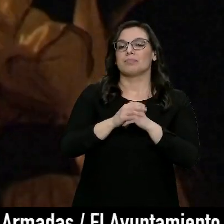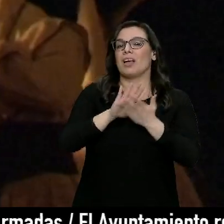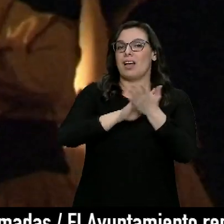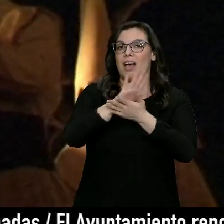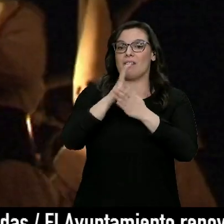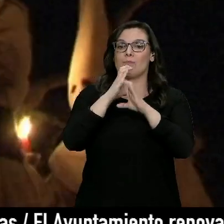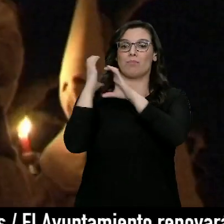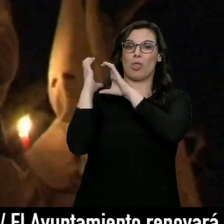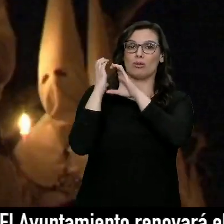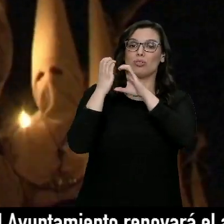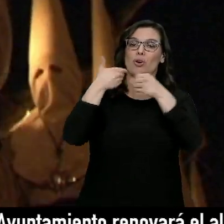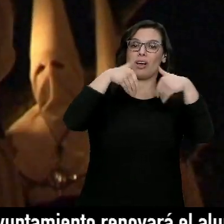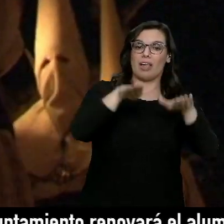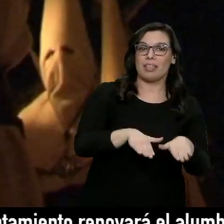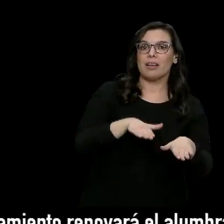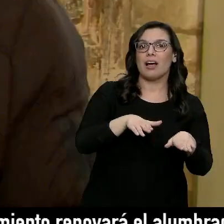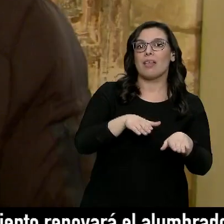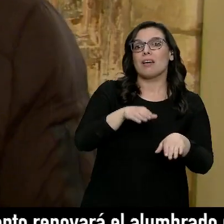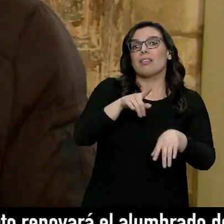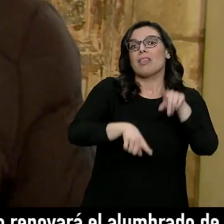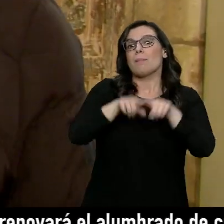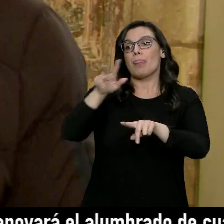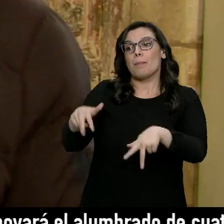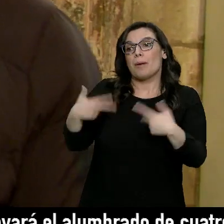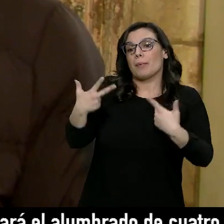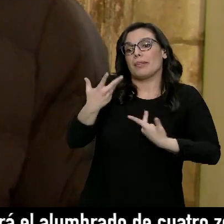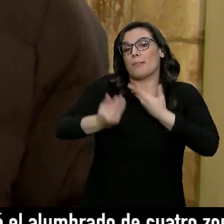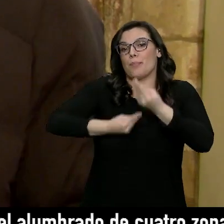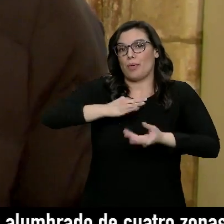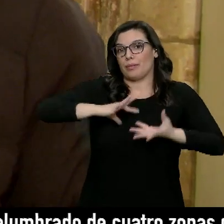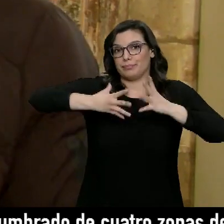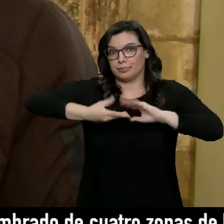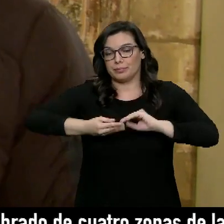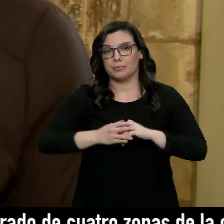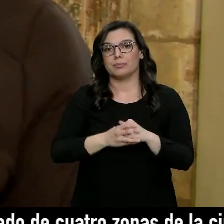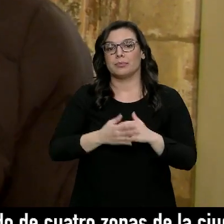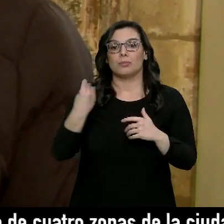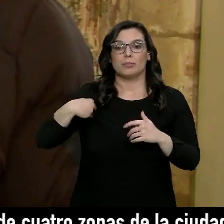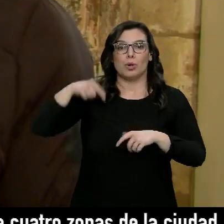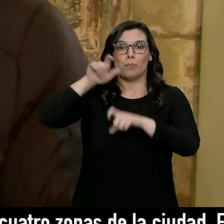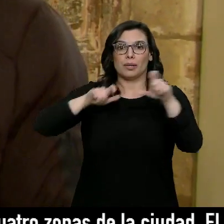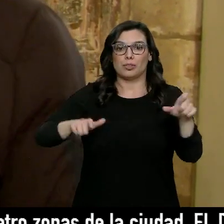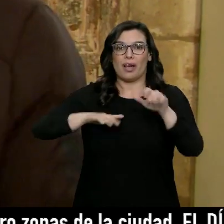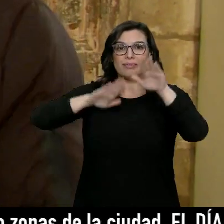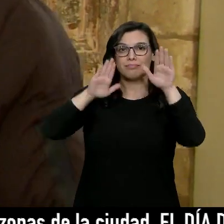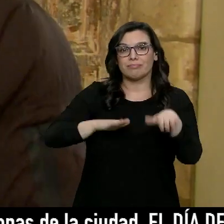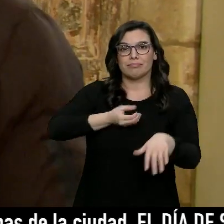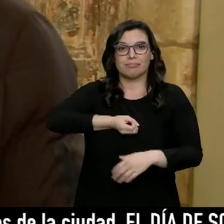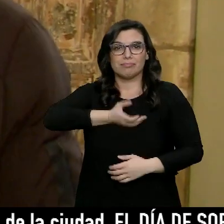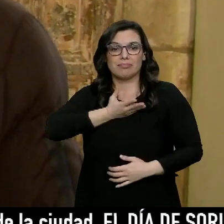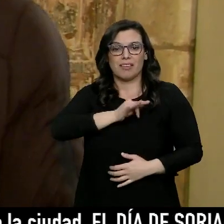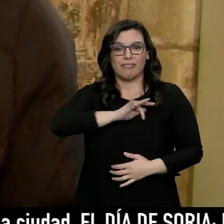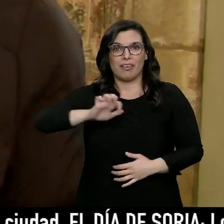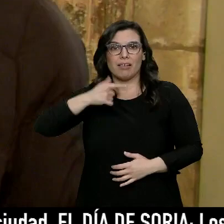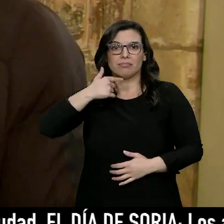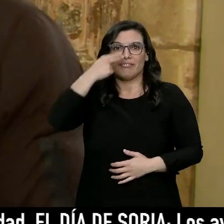canceladas y de poder hacer lo que la situación permita. Tener esa posibilidad de los fieles o la gente que visita los templos, con las limitaciones